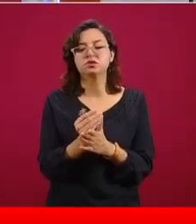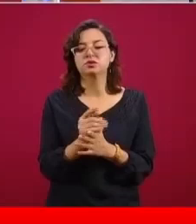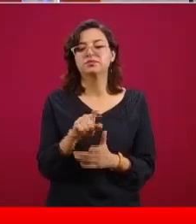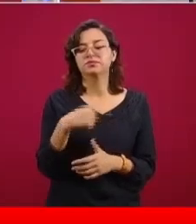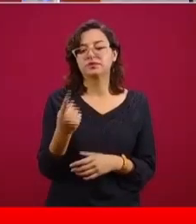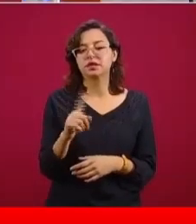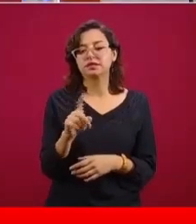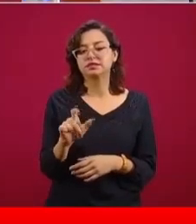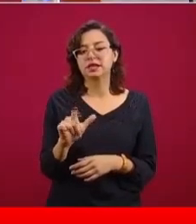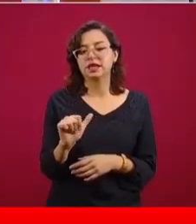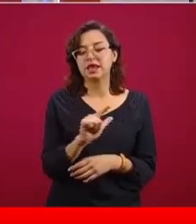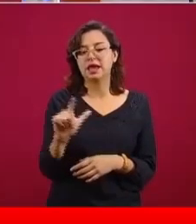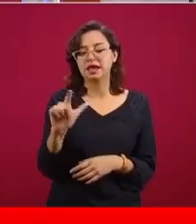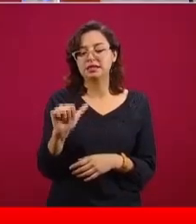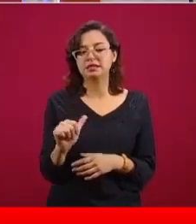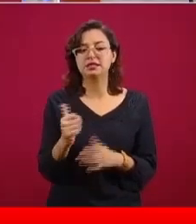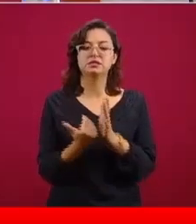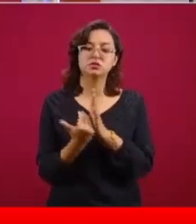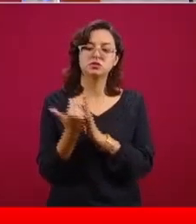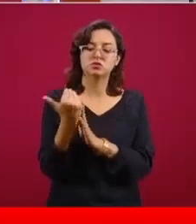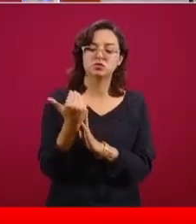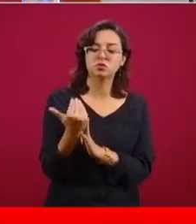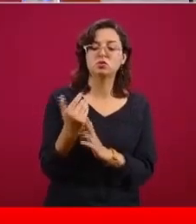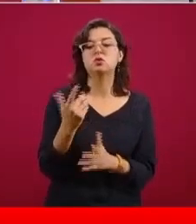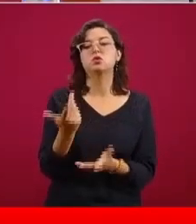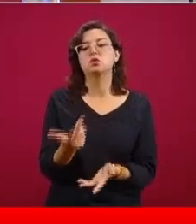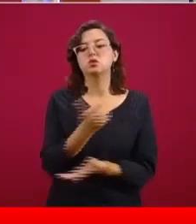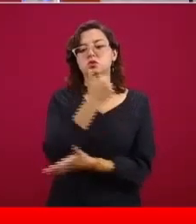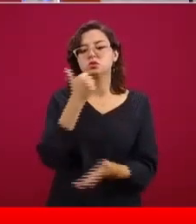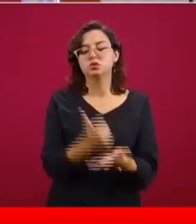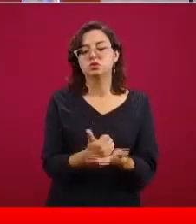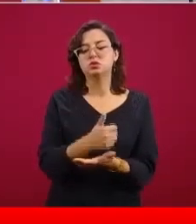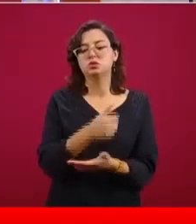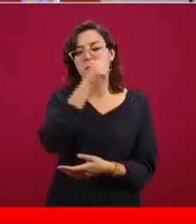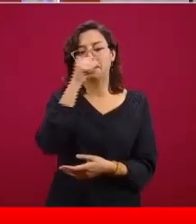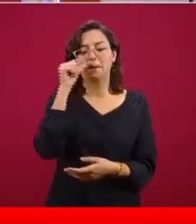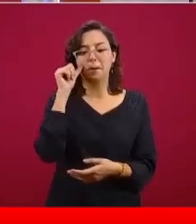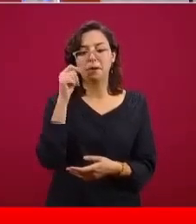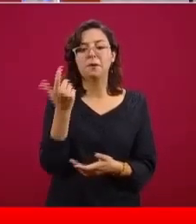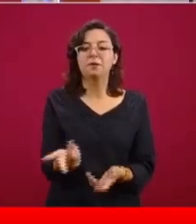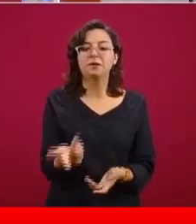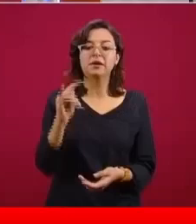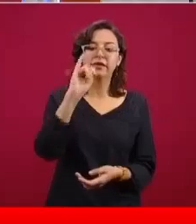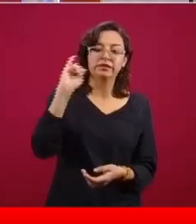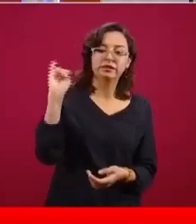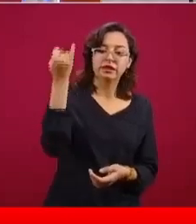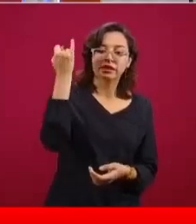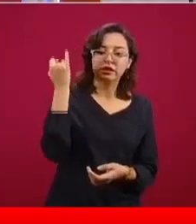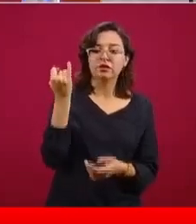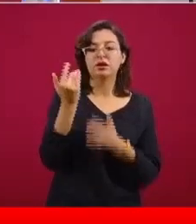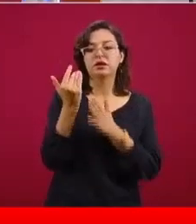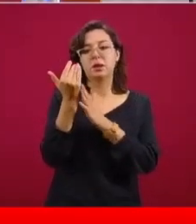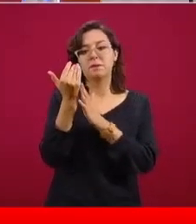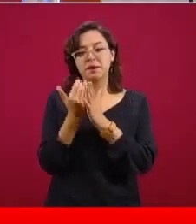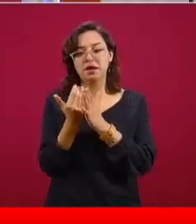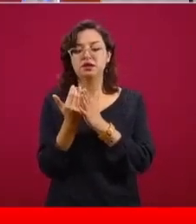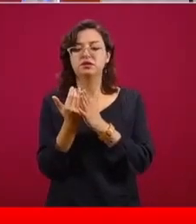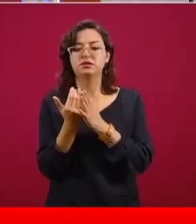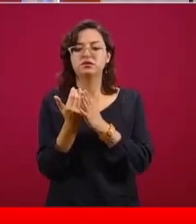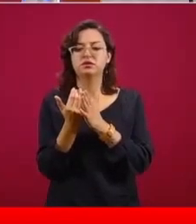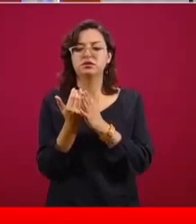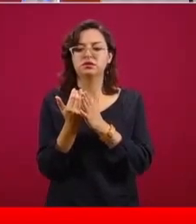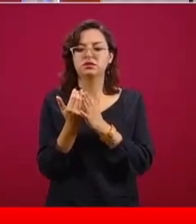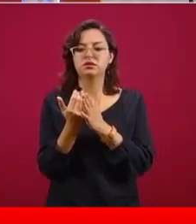cellay aquí se sube ciudad juárez se sube pero tijuana baja ligeramente aquí tenemos